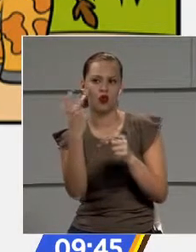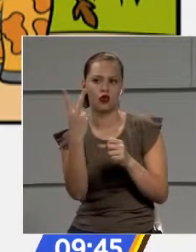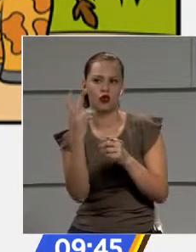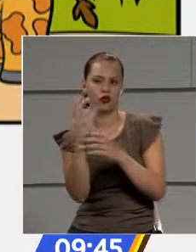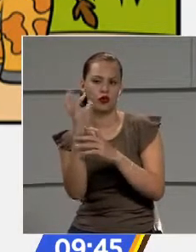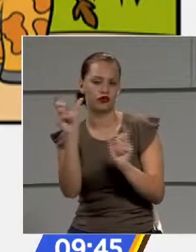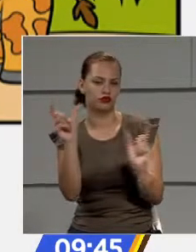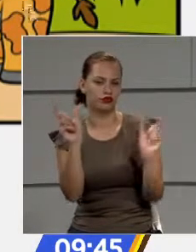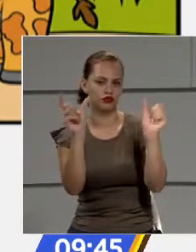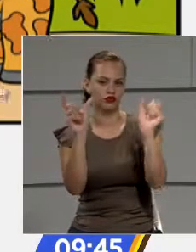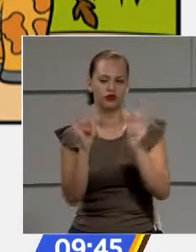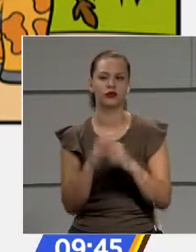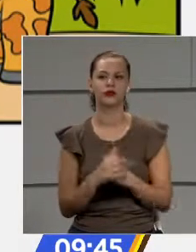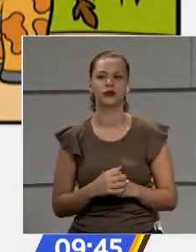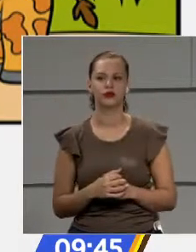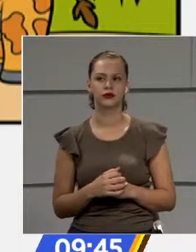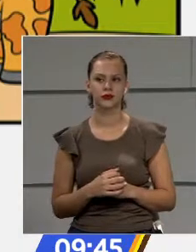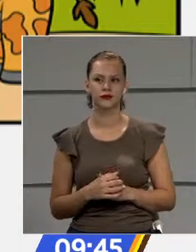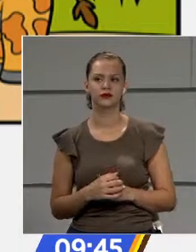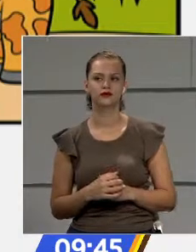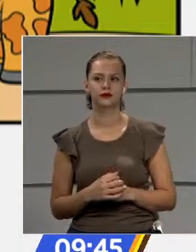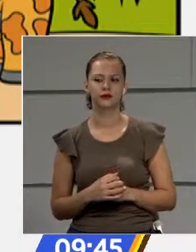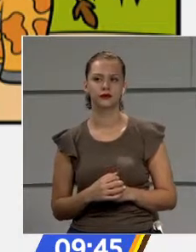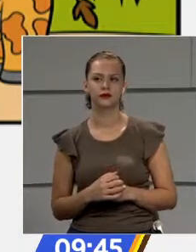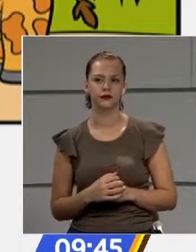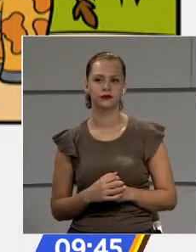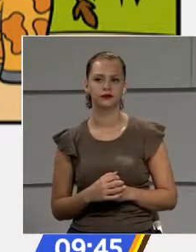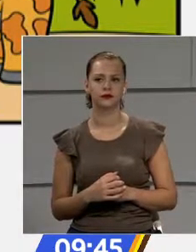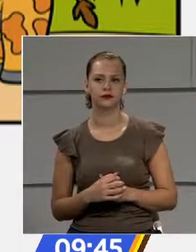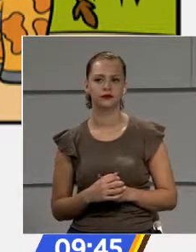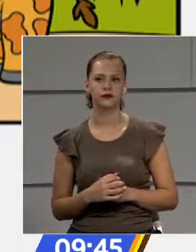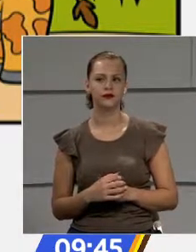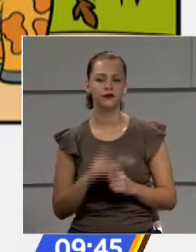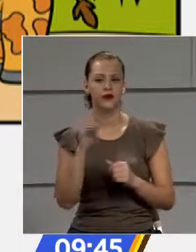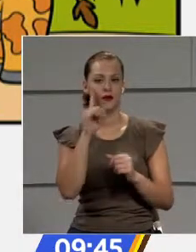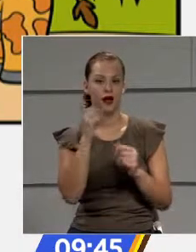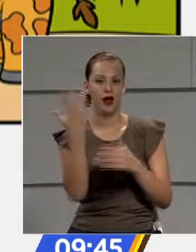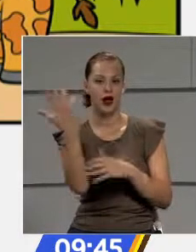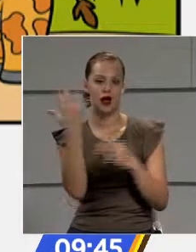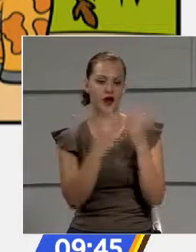exactamente. Tienen varias ramas. Las manchitas están iguales. Las ramas son diferentes.